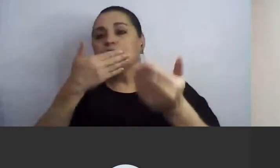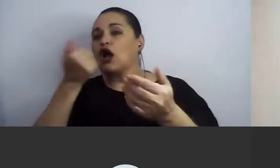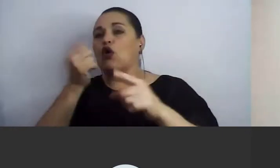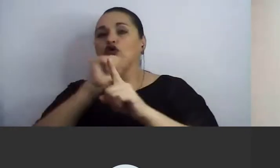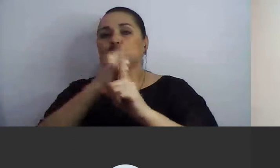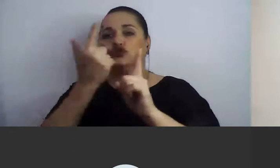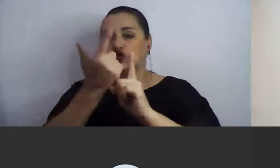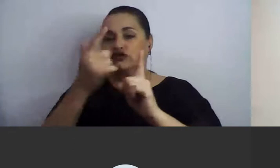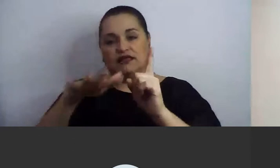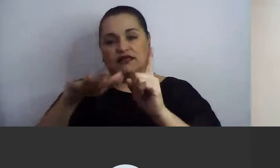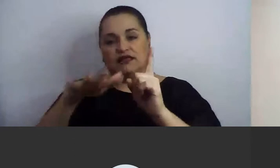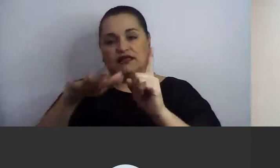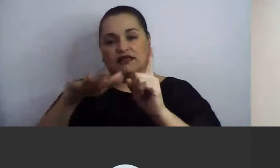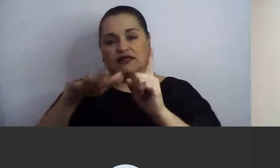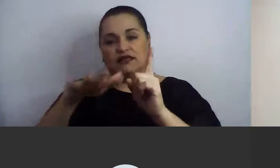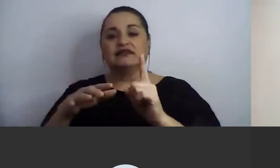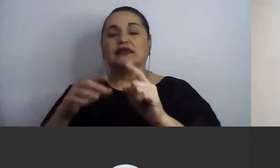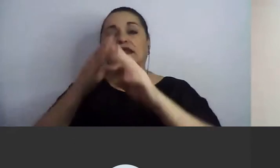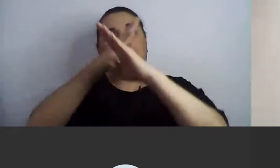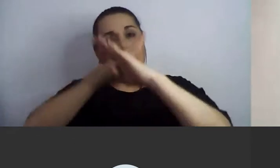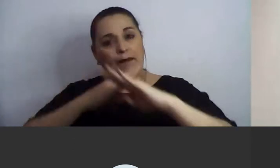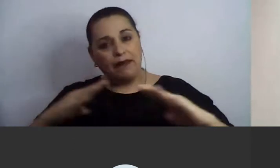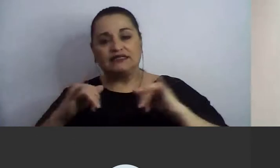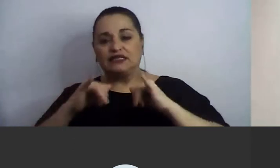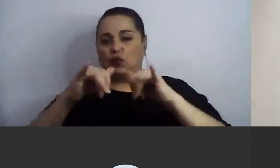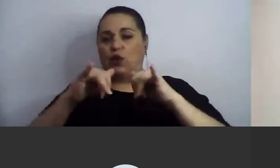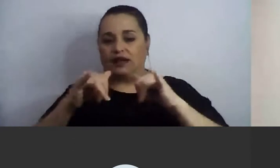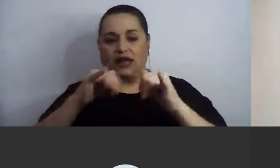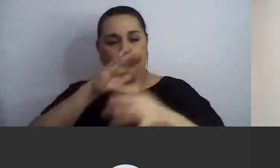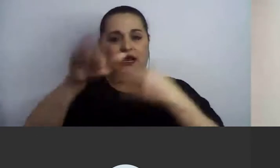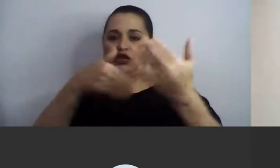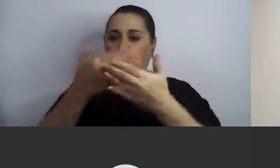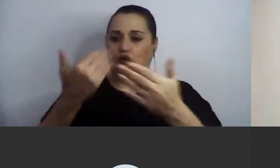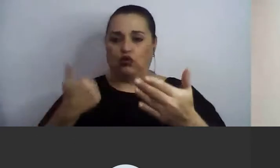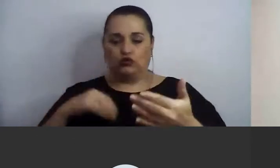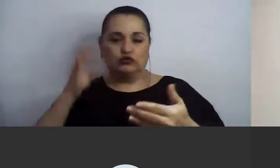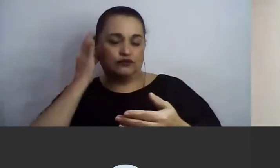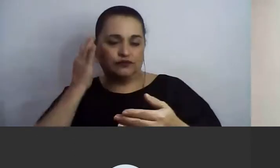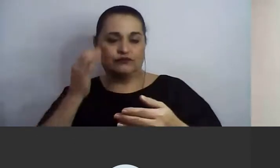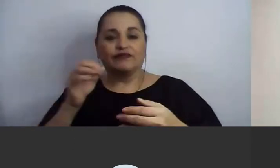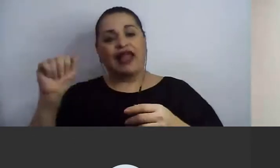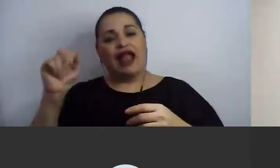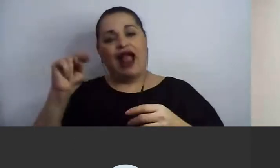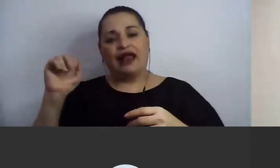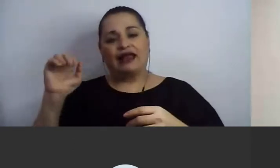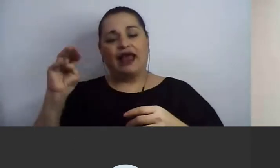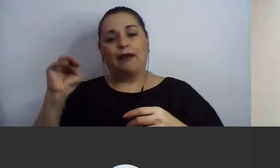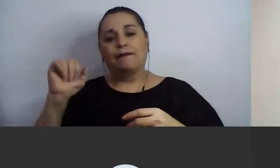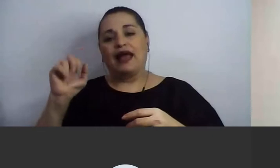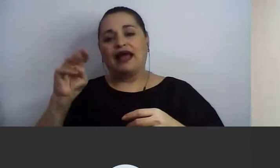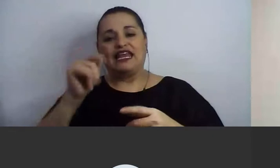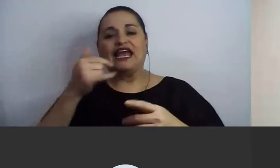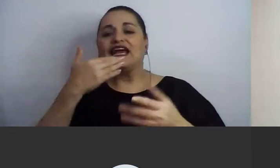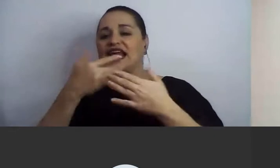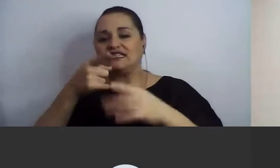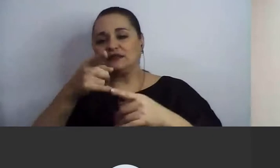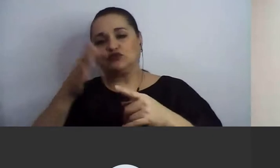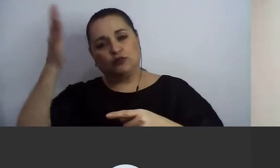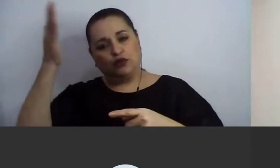en un ámbito de paz y de igualdad para todas y todos así que doña Ana María muchísimas gracias por su ponencia